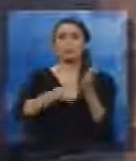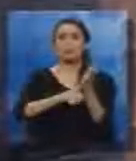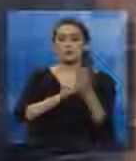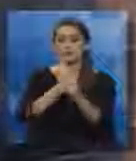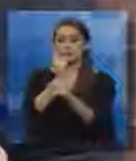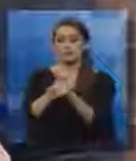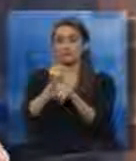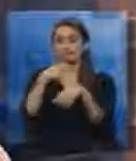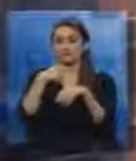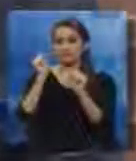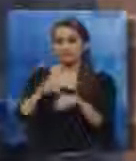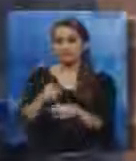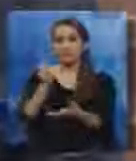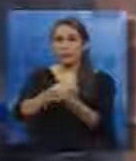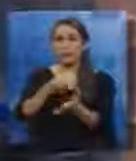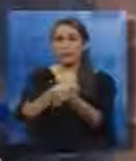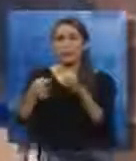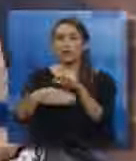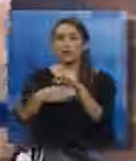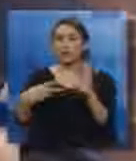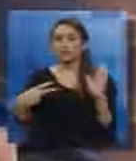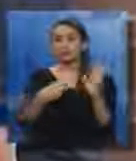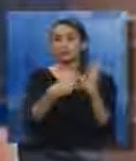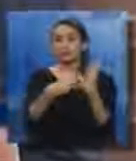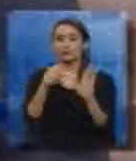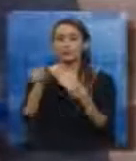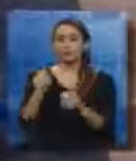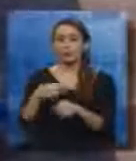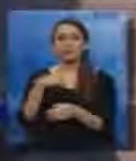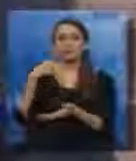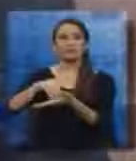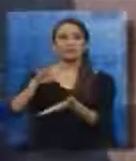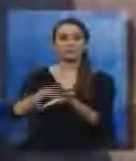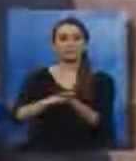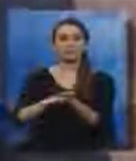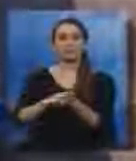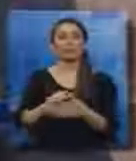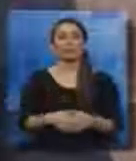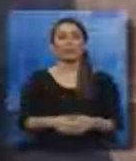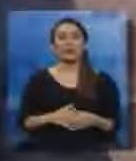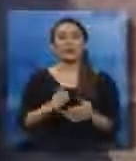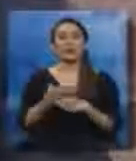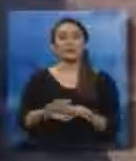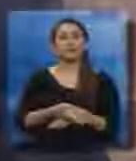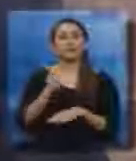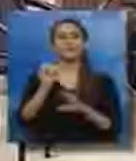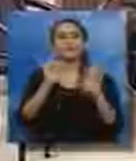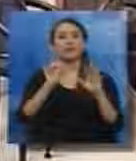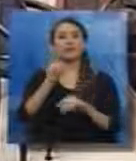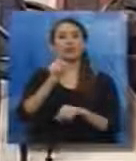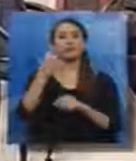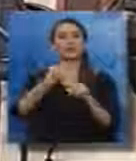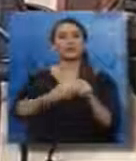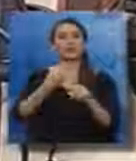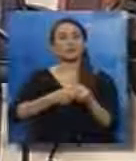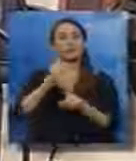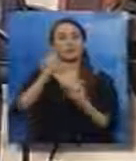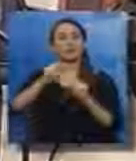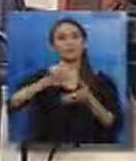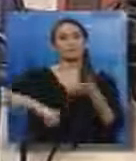más juego de ollas cuesta $300 y esta encimera también con su sartén y 3 ollas, $200. Las podrá adquirir por medio de la